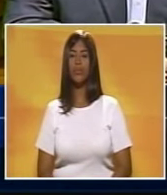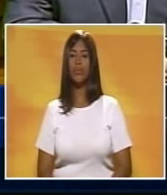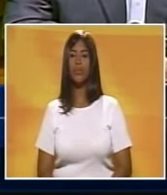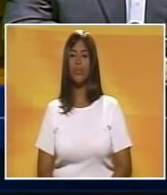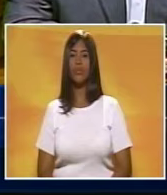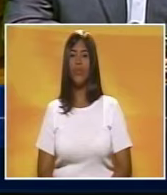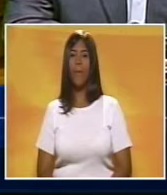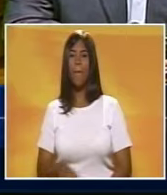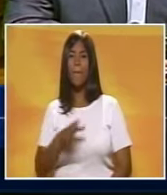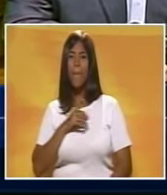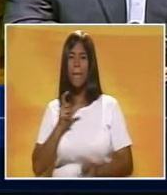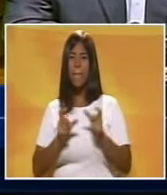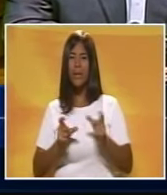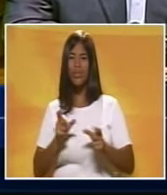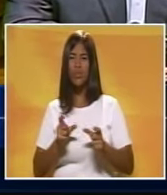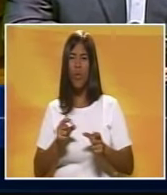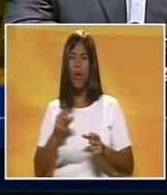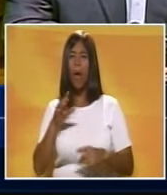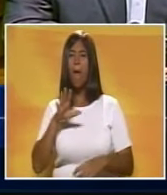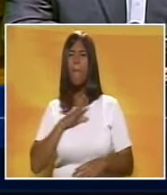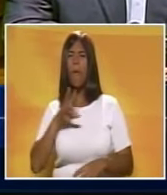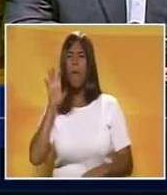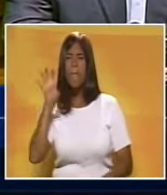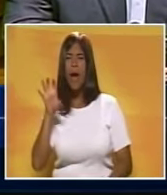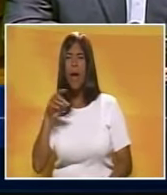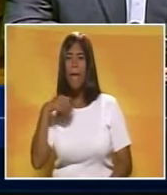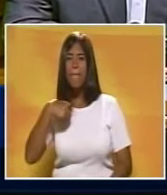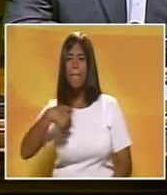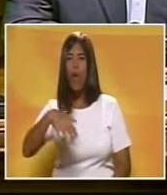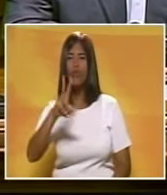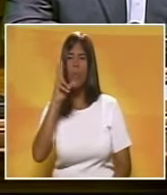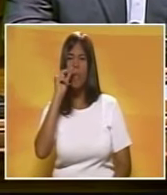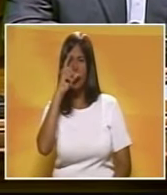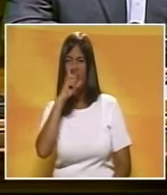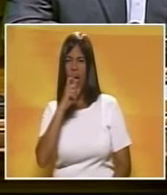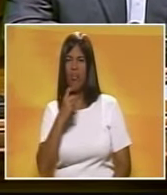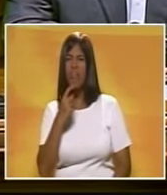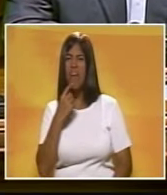de su gentilicio, de su país, los próximos 20 años.